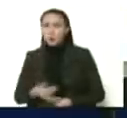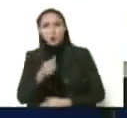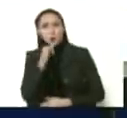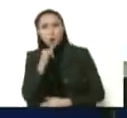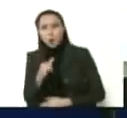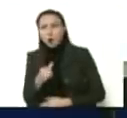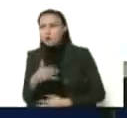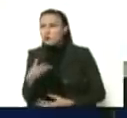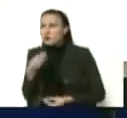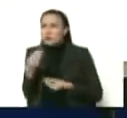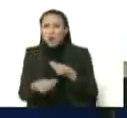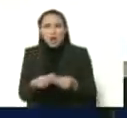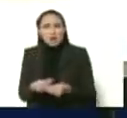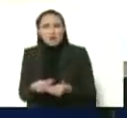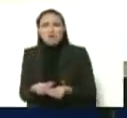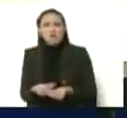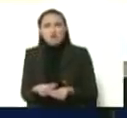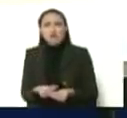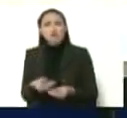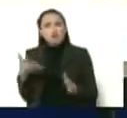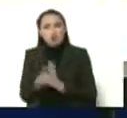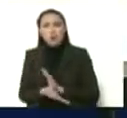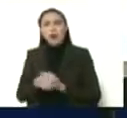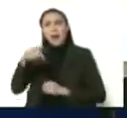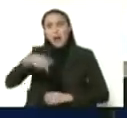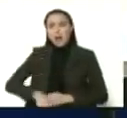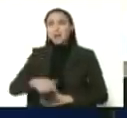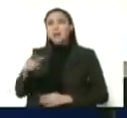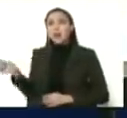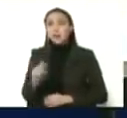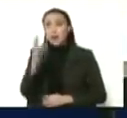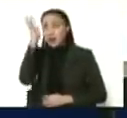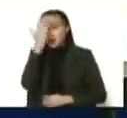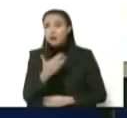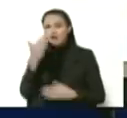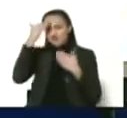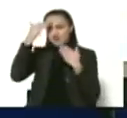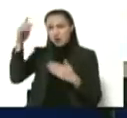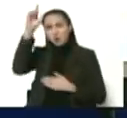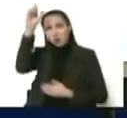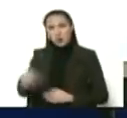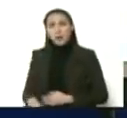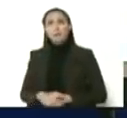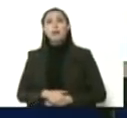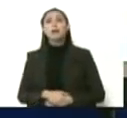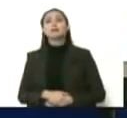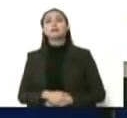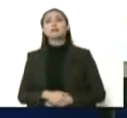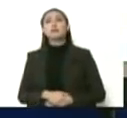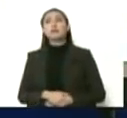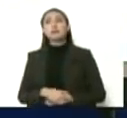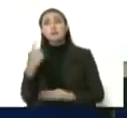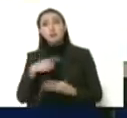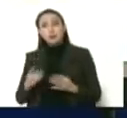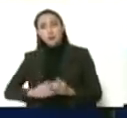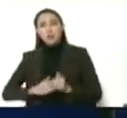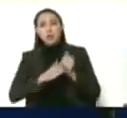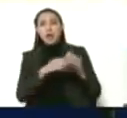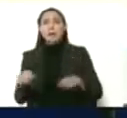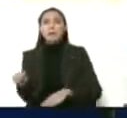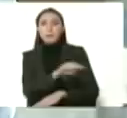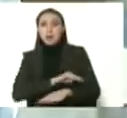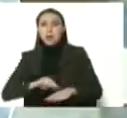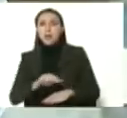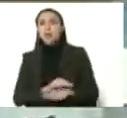cosas han sucedido durante este mes. Saludo a los ministros Ernesto Villegas, Ali Padrón, Noris